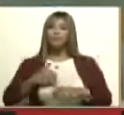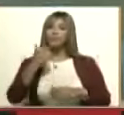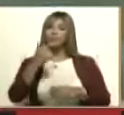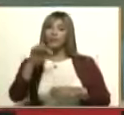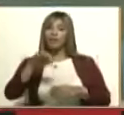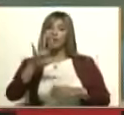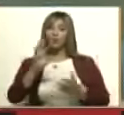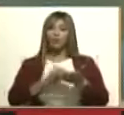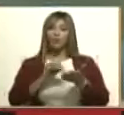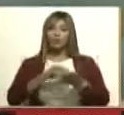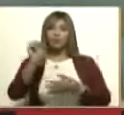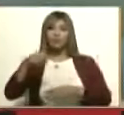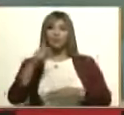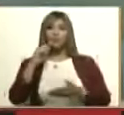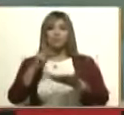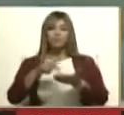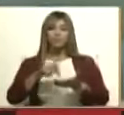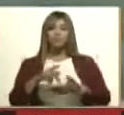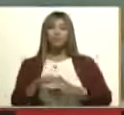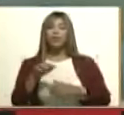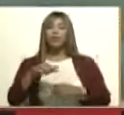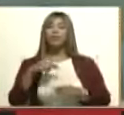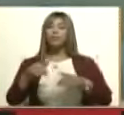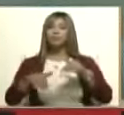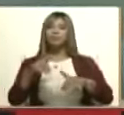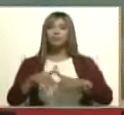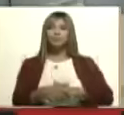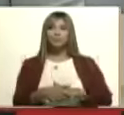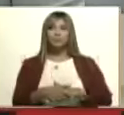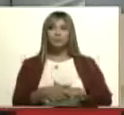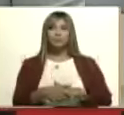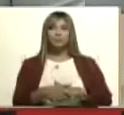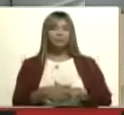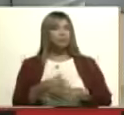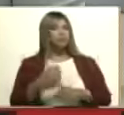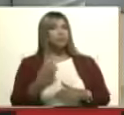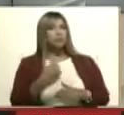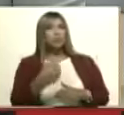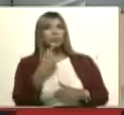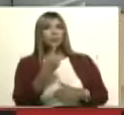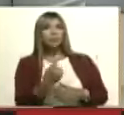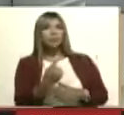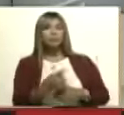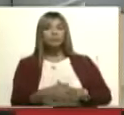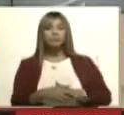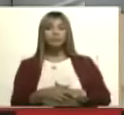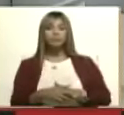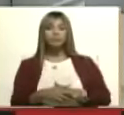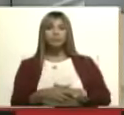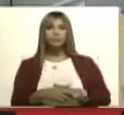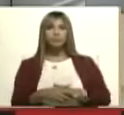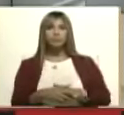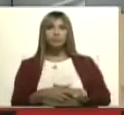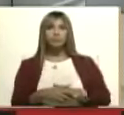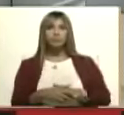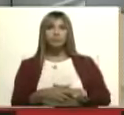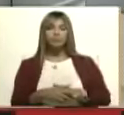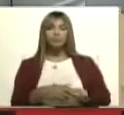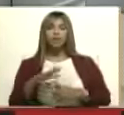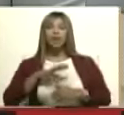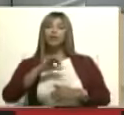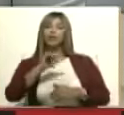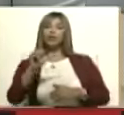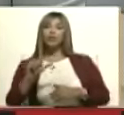ese 5 veces sí, va a asistir y va a participar en el referéndum consultivo? Mira, simple y llanamente que la